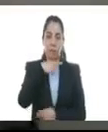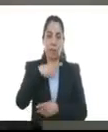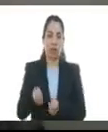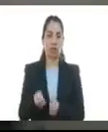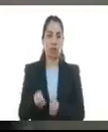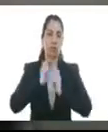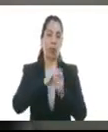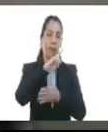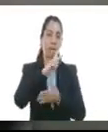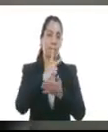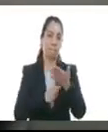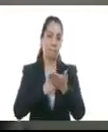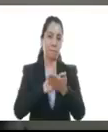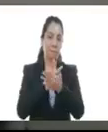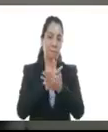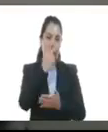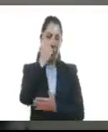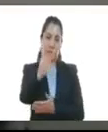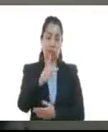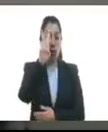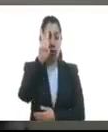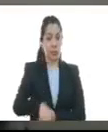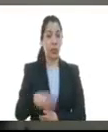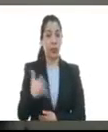un honor.